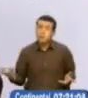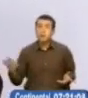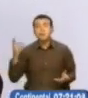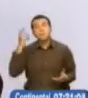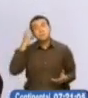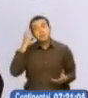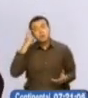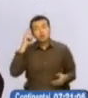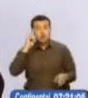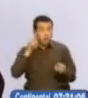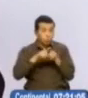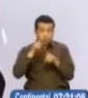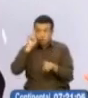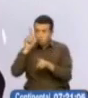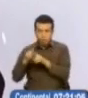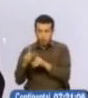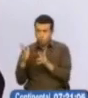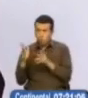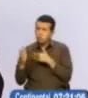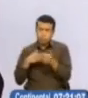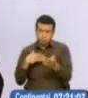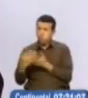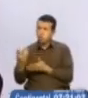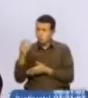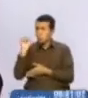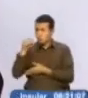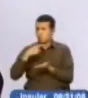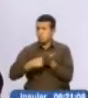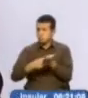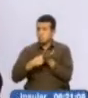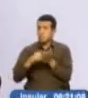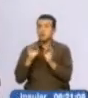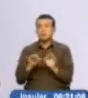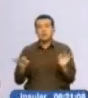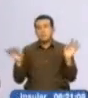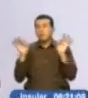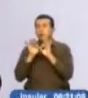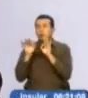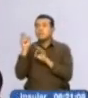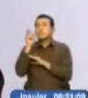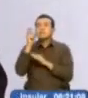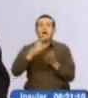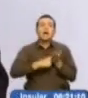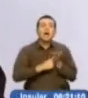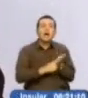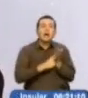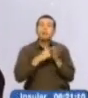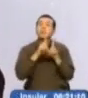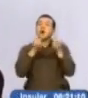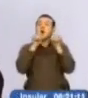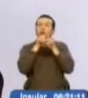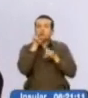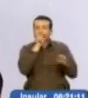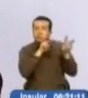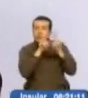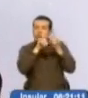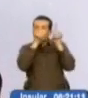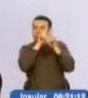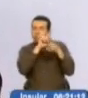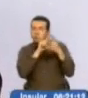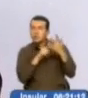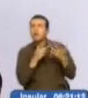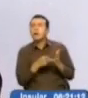disenso construye, creo que es importante que haya un cruce de argumentos, pero como tú decías, un análisis de los datos, de las cifras, de qué